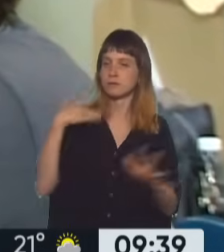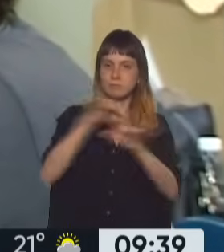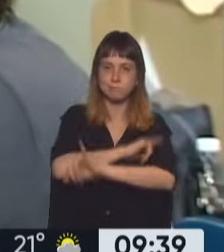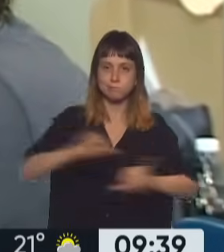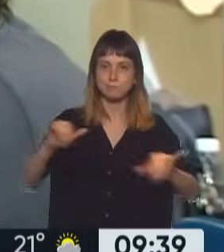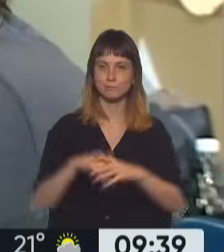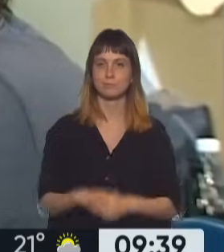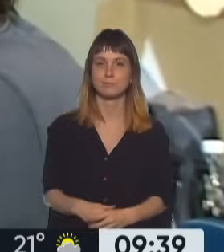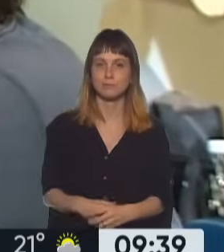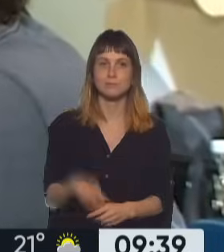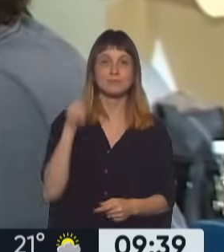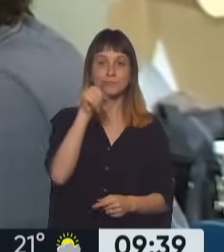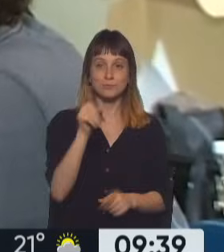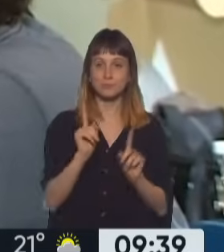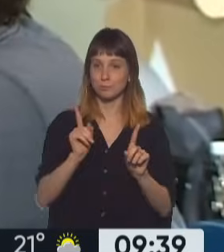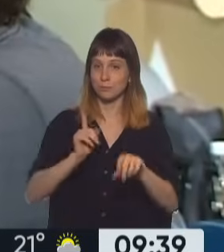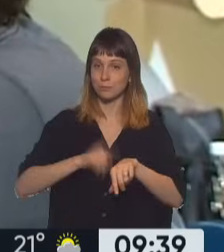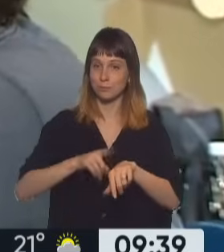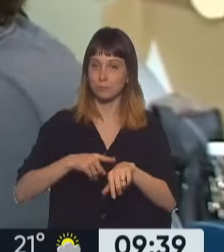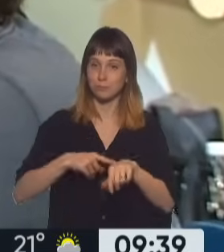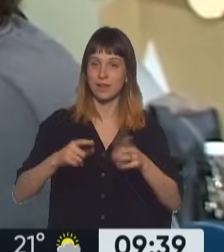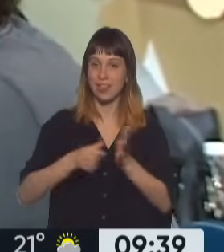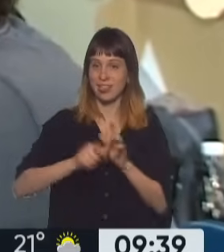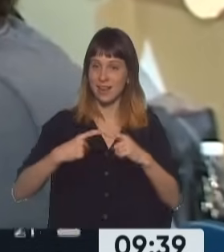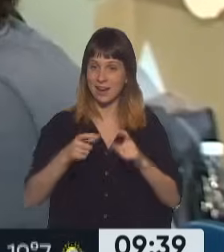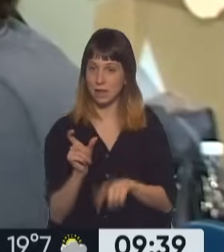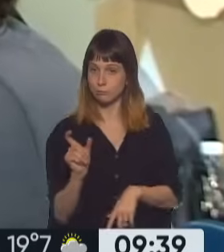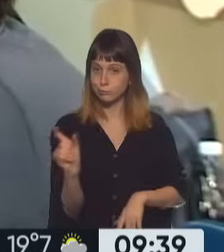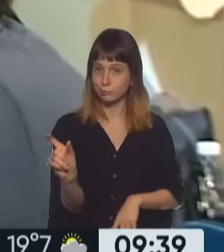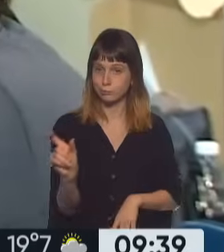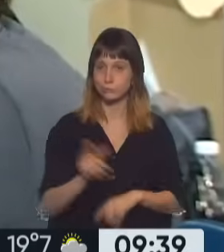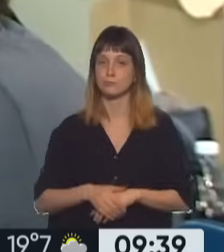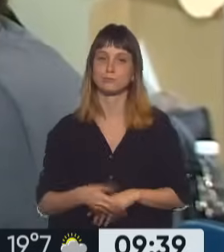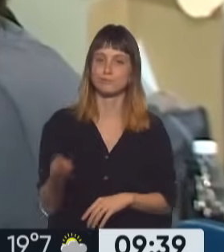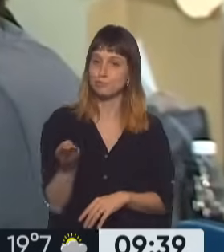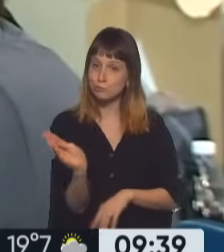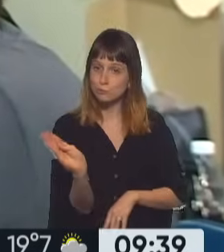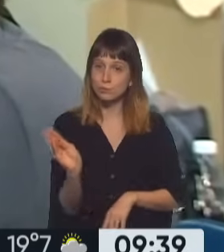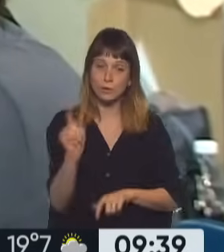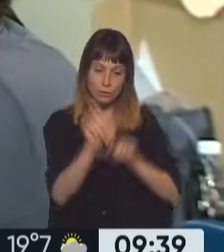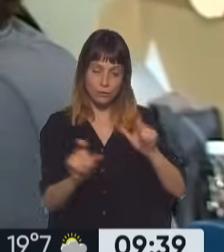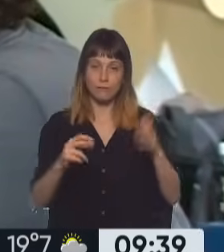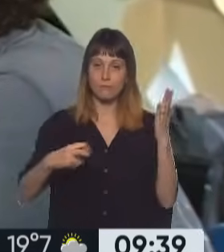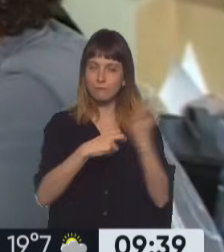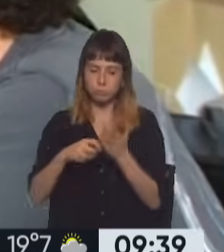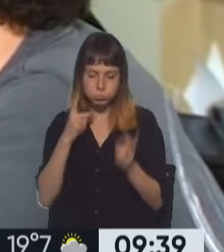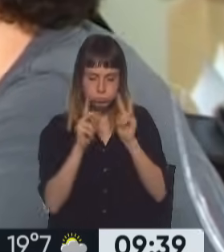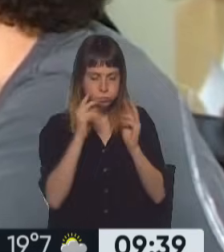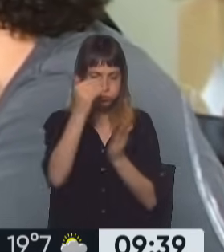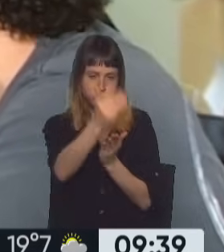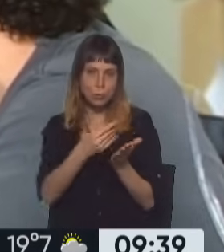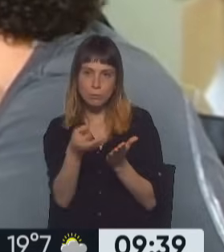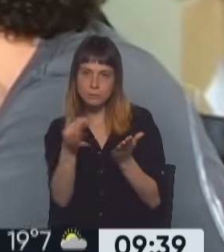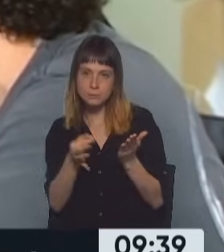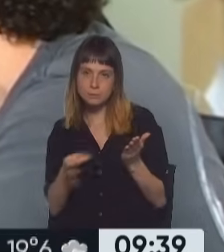más. Allí justamente la entrega del DNI, la corroboración por parte de los fiscales de mesa respecto al